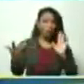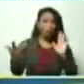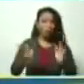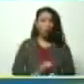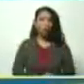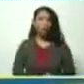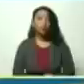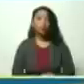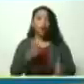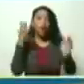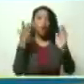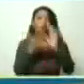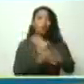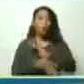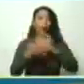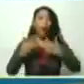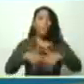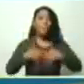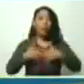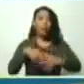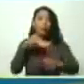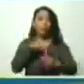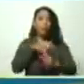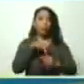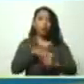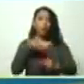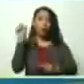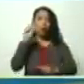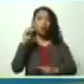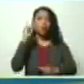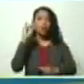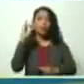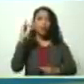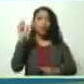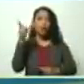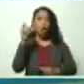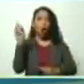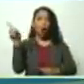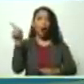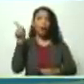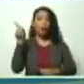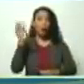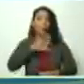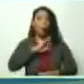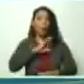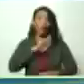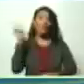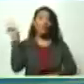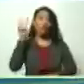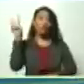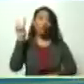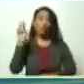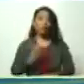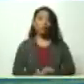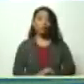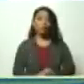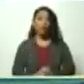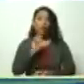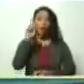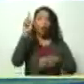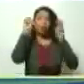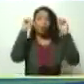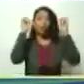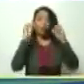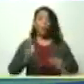sobre Cidgo la empresa Cidgo es propiedad de Venezuela y es uno de los elementos